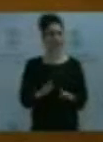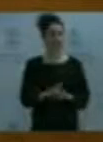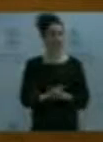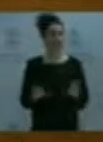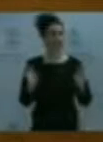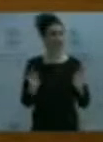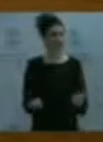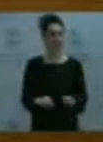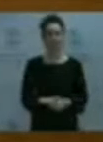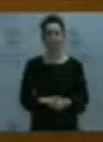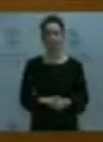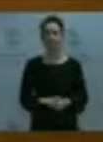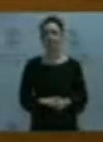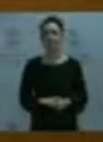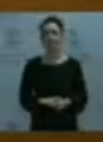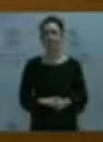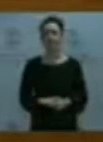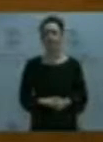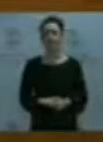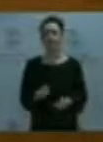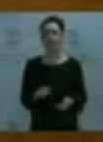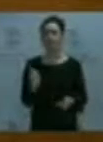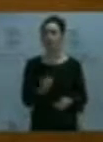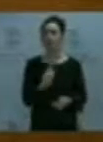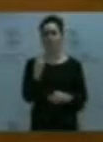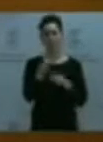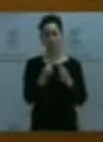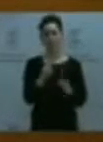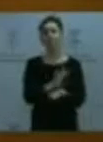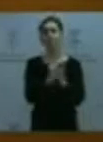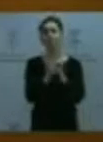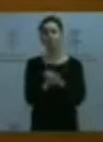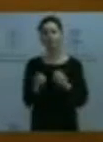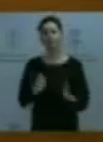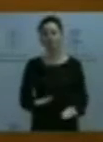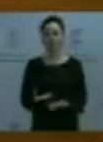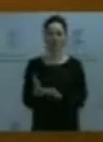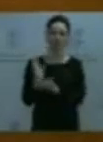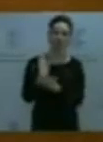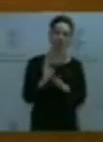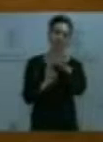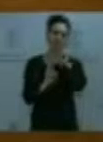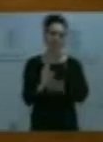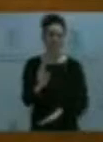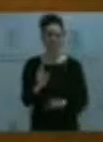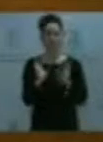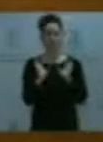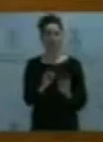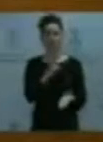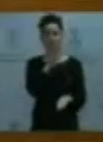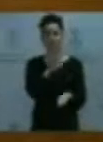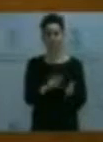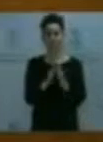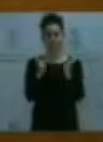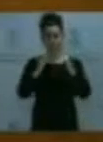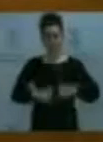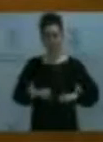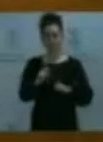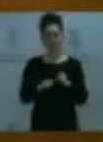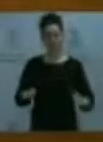nosotros creemos, por contra, que ya hemos planteado un paquete de medidas a ese pacto demográfico del consejero y del Gobierno